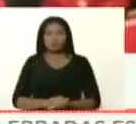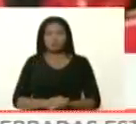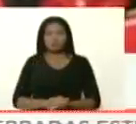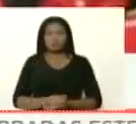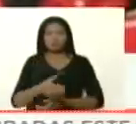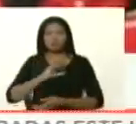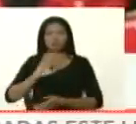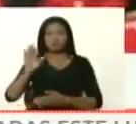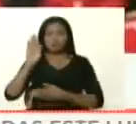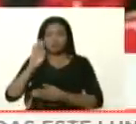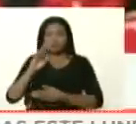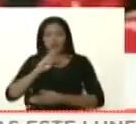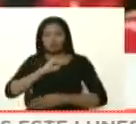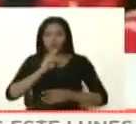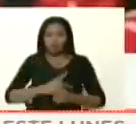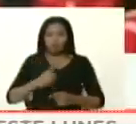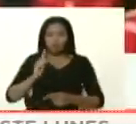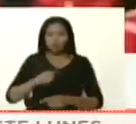patriota comprometido.